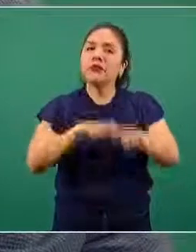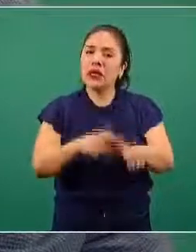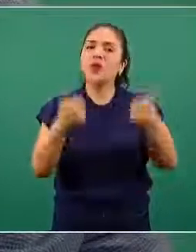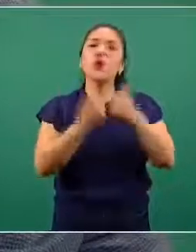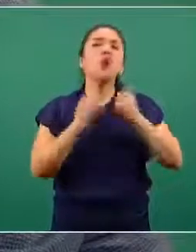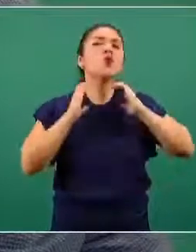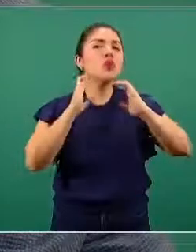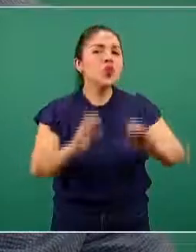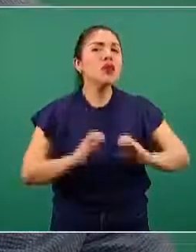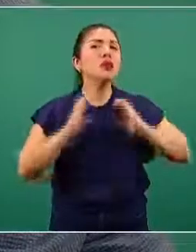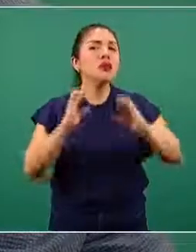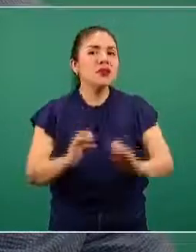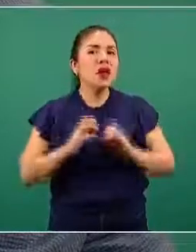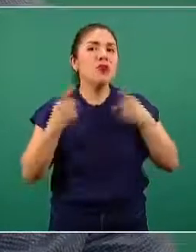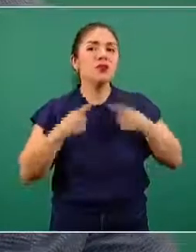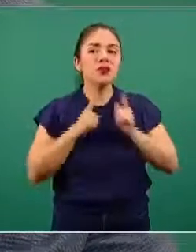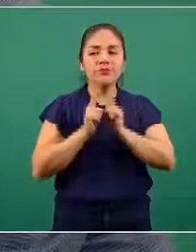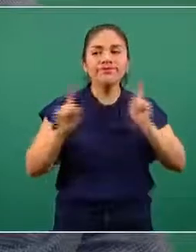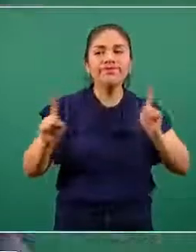medidas que les hemos